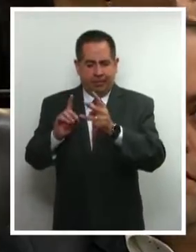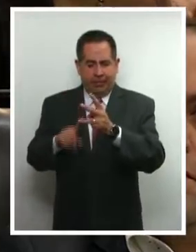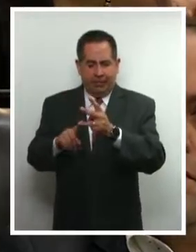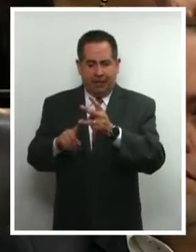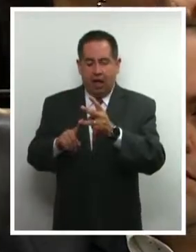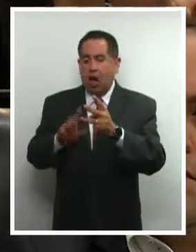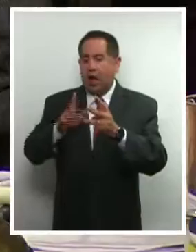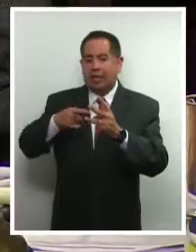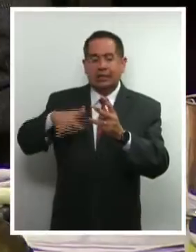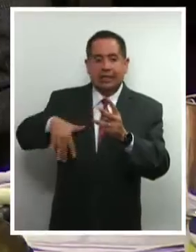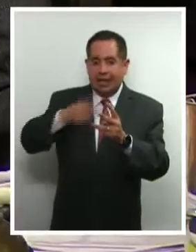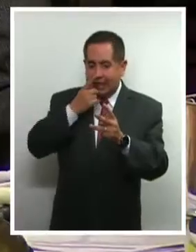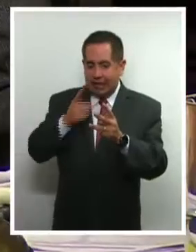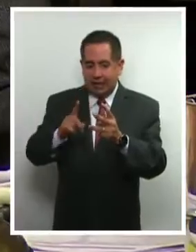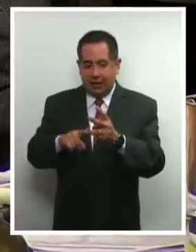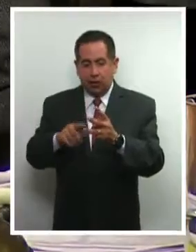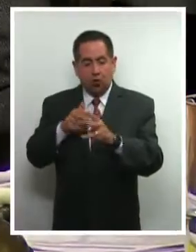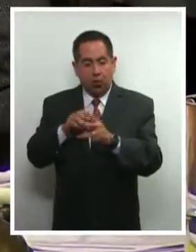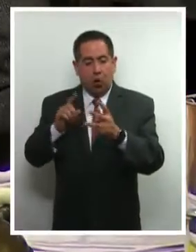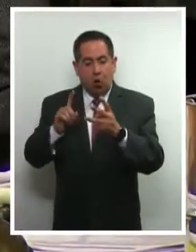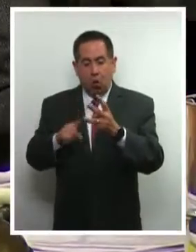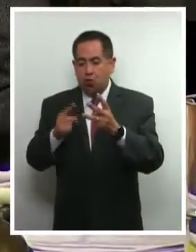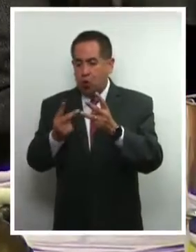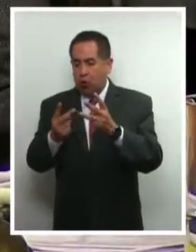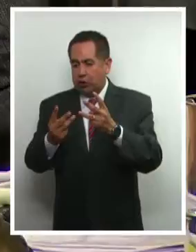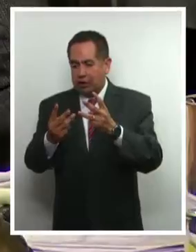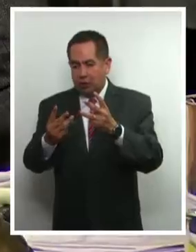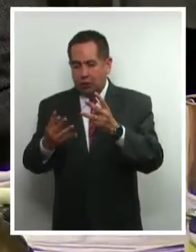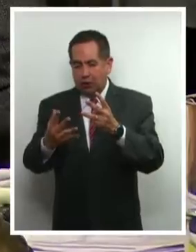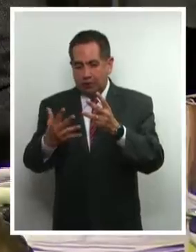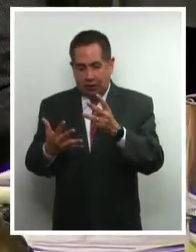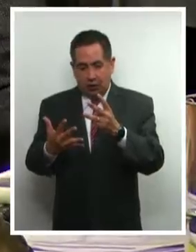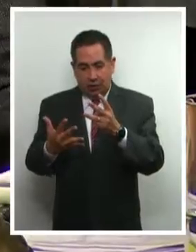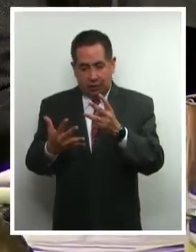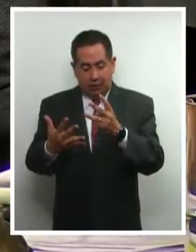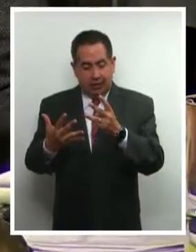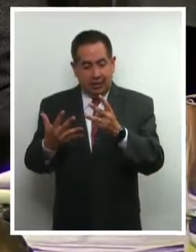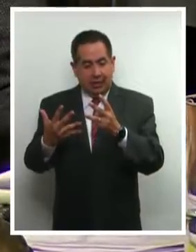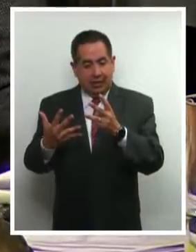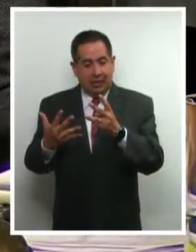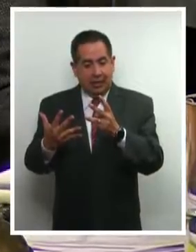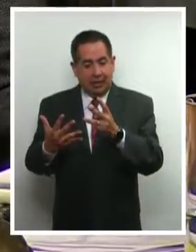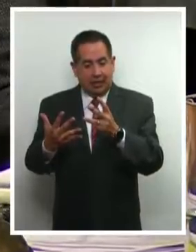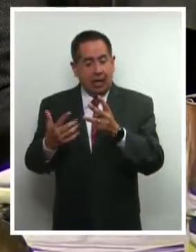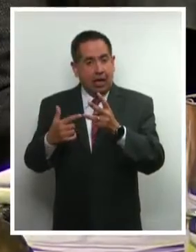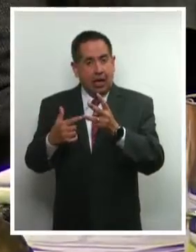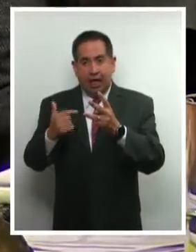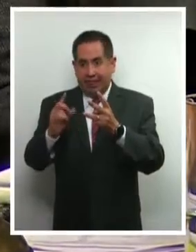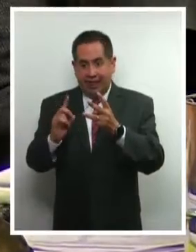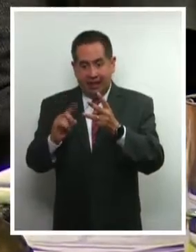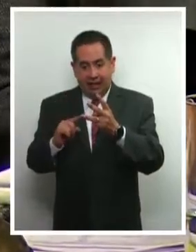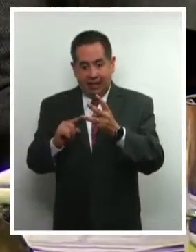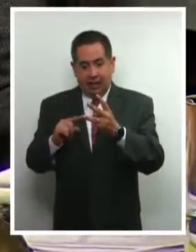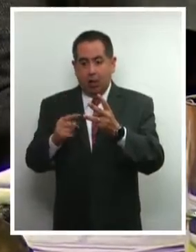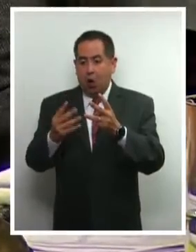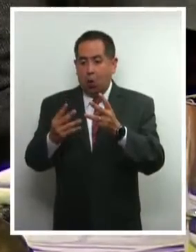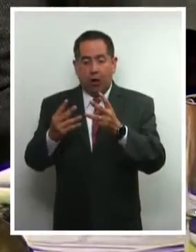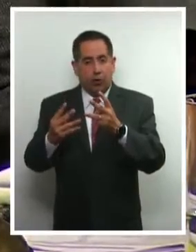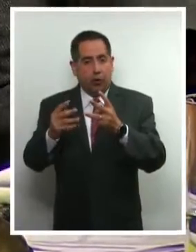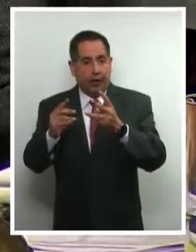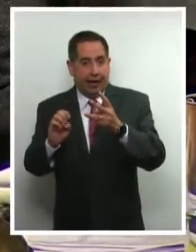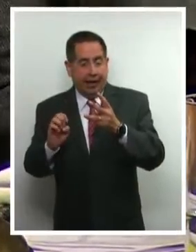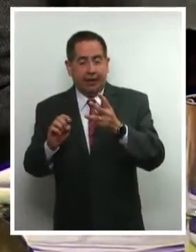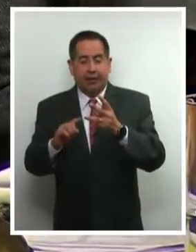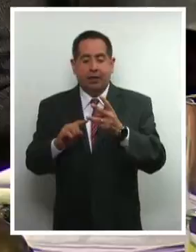que he referido, los numerales 1, 2, 3, 4 y 5 del apartado D, el numeral 4 del